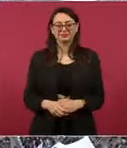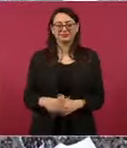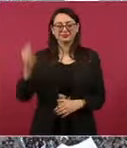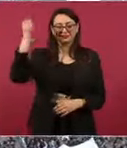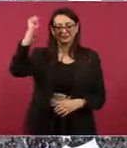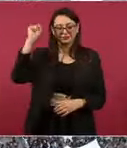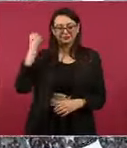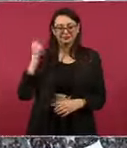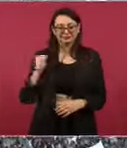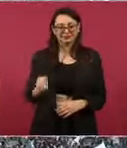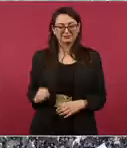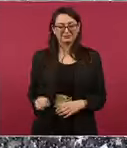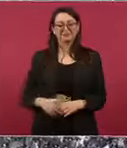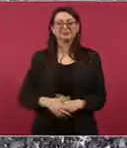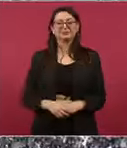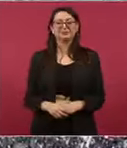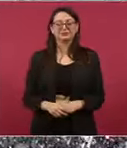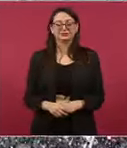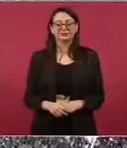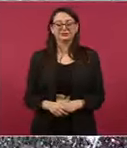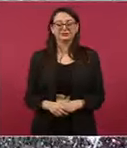Sinaloa,